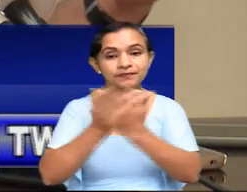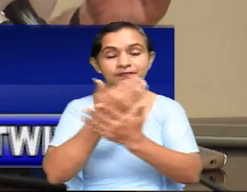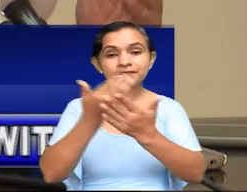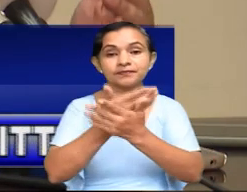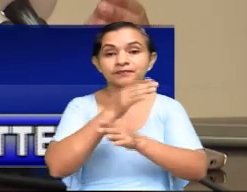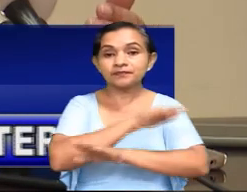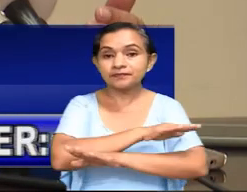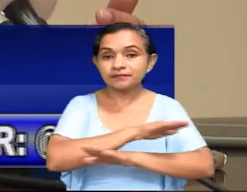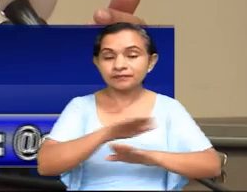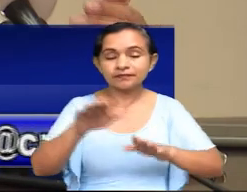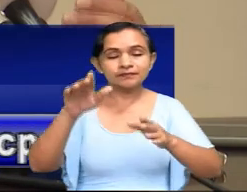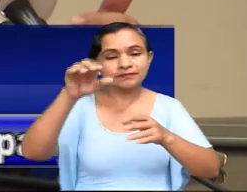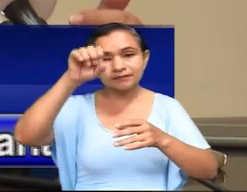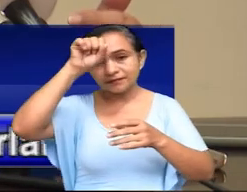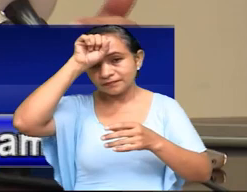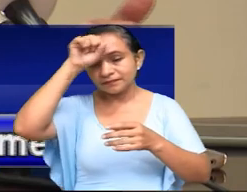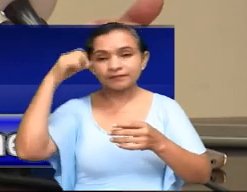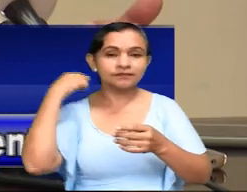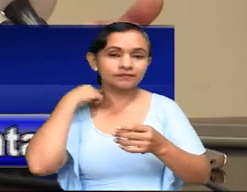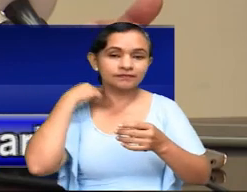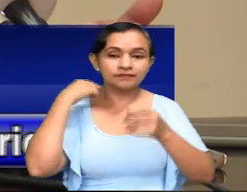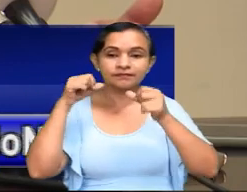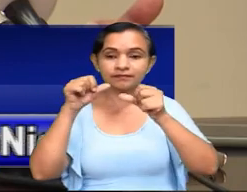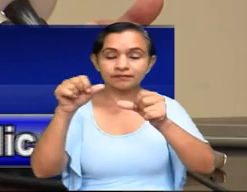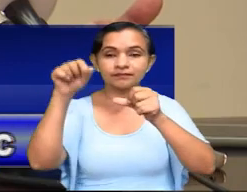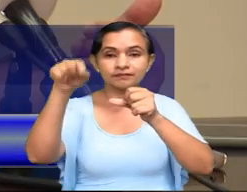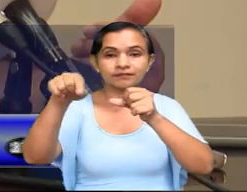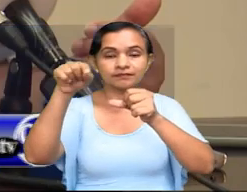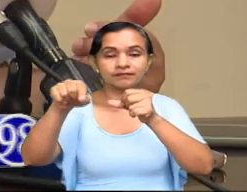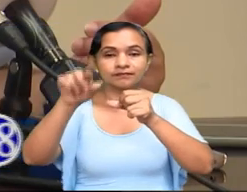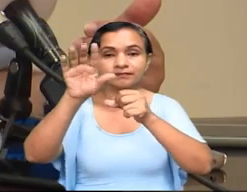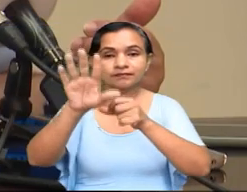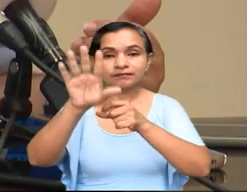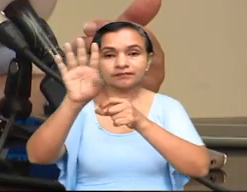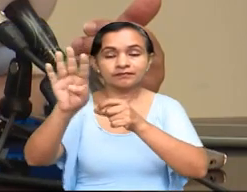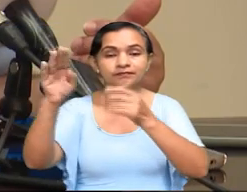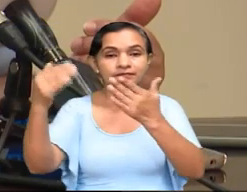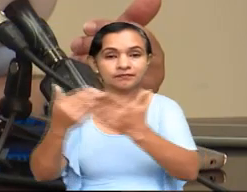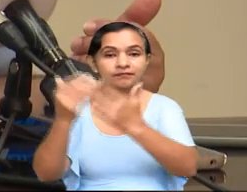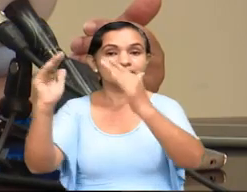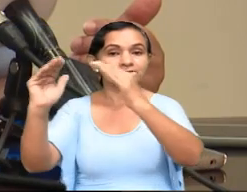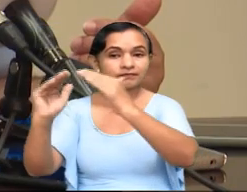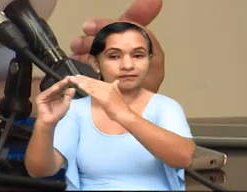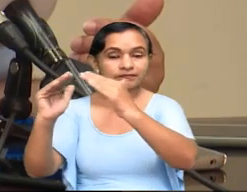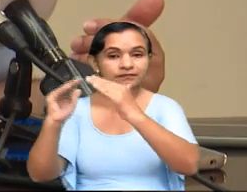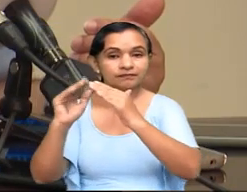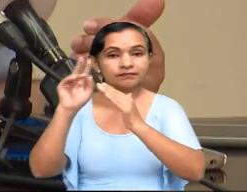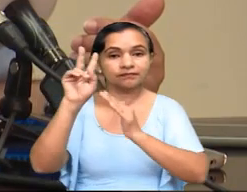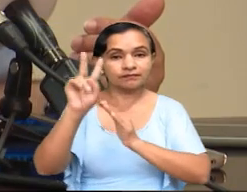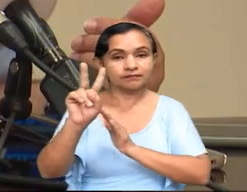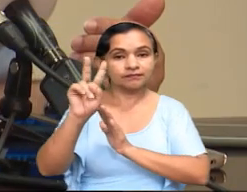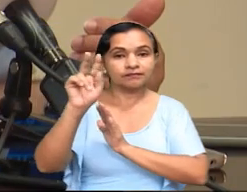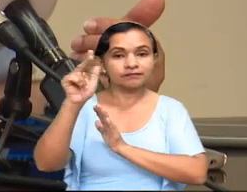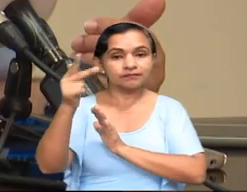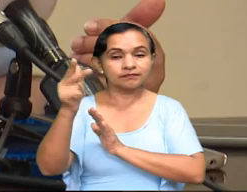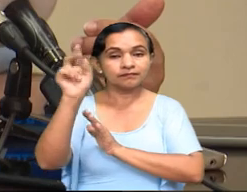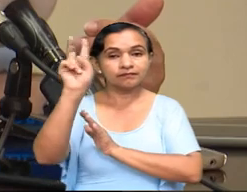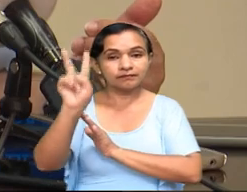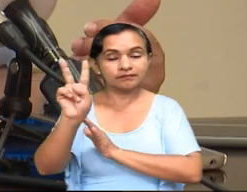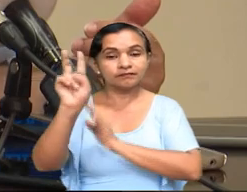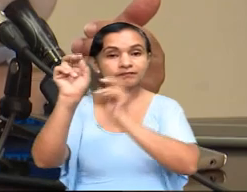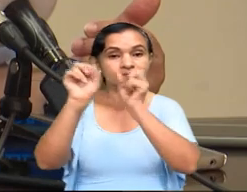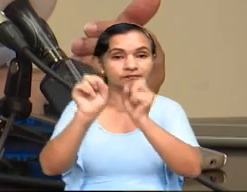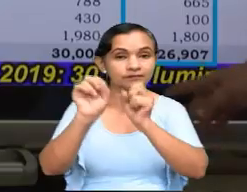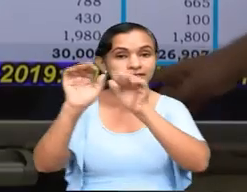finalizamos, siempre en Ciuna, El Torno, con 54 viviendas y 282 hermanas